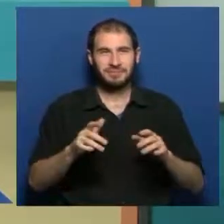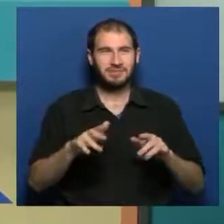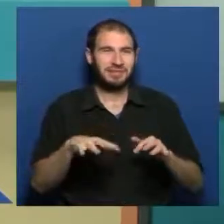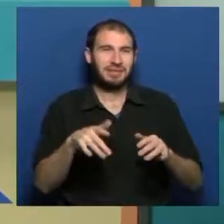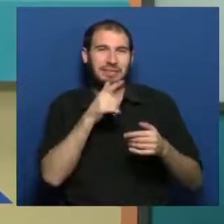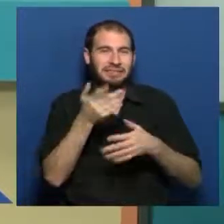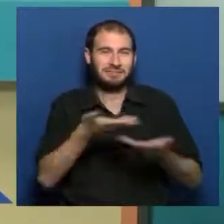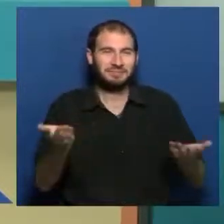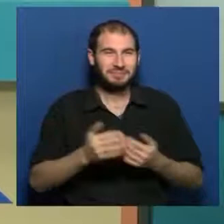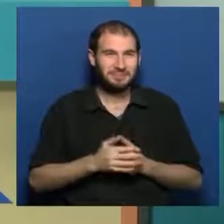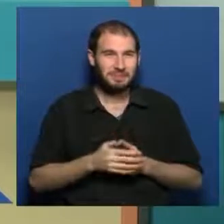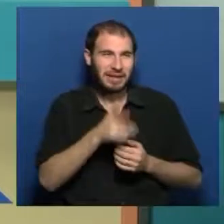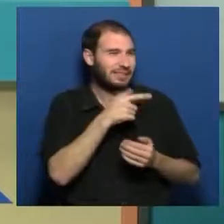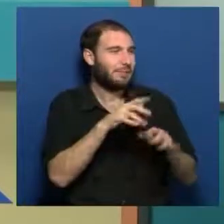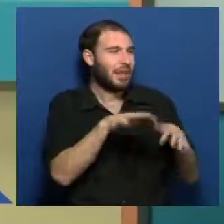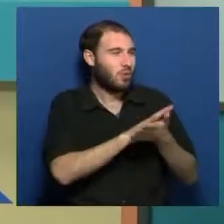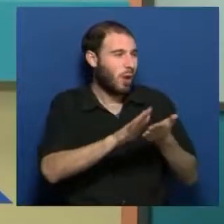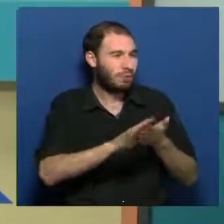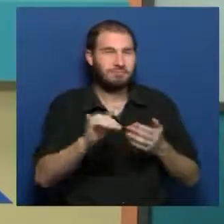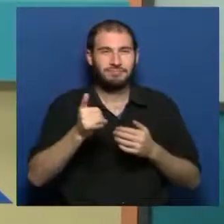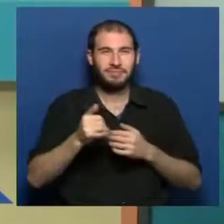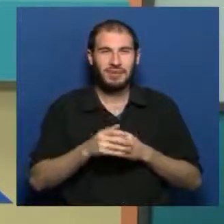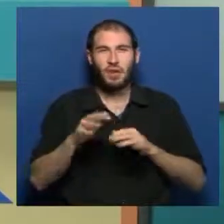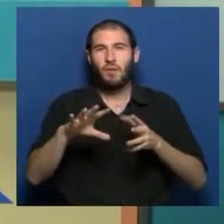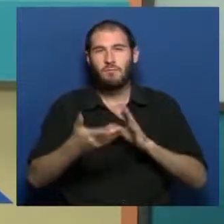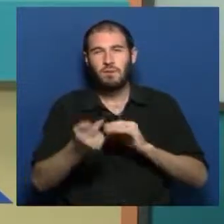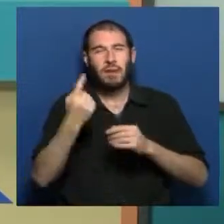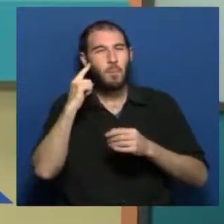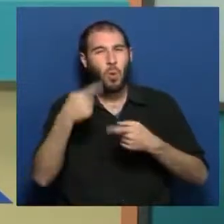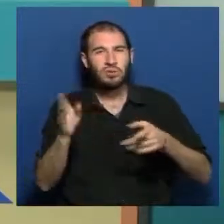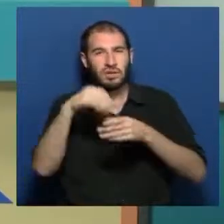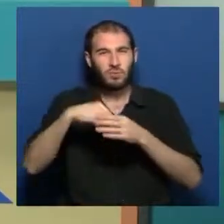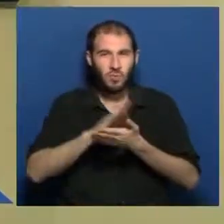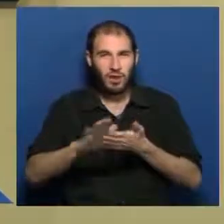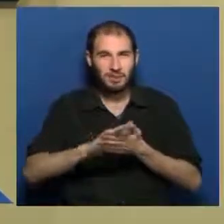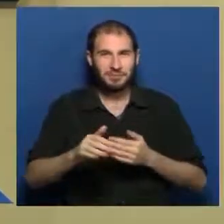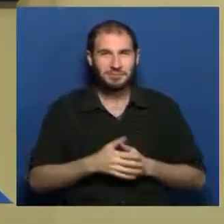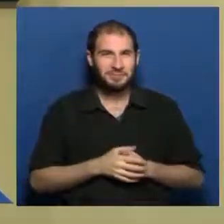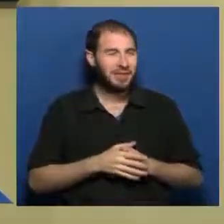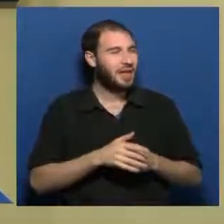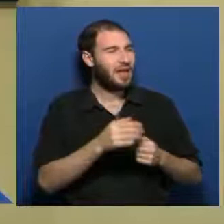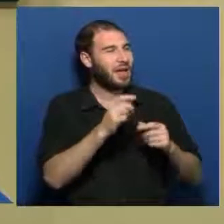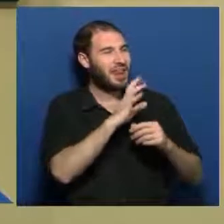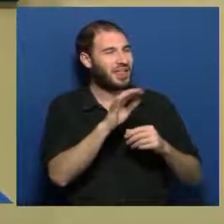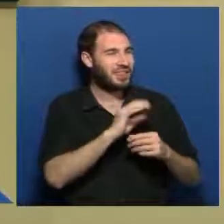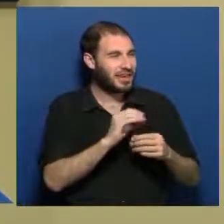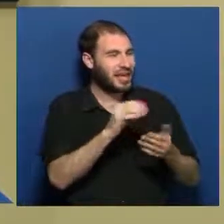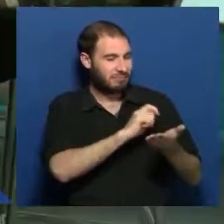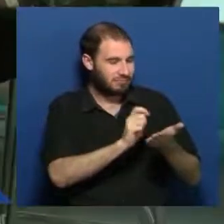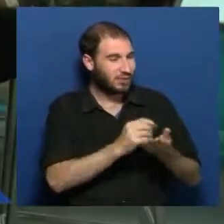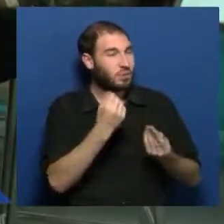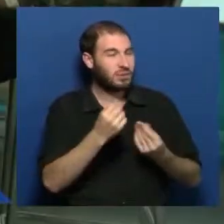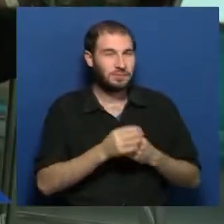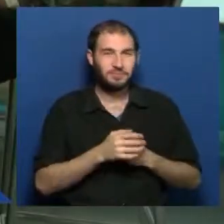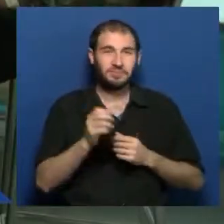espaciales. Un piano moderno. Teclas, claro, con muchos efectos y cosas. Sí. ¿Y las letras por dónde van, Milton? ¿Qué querés comunicar?